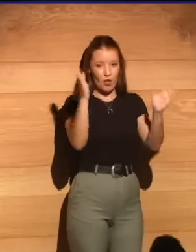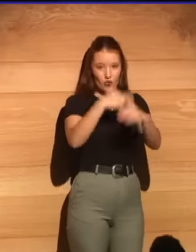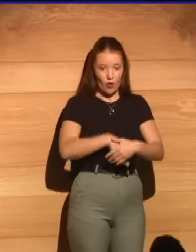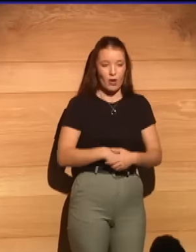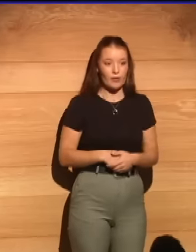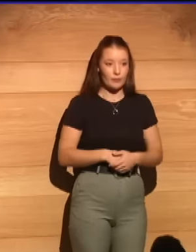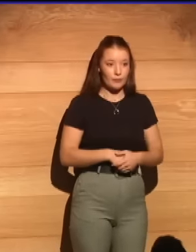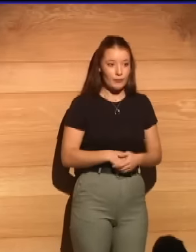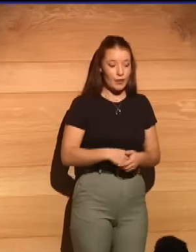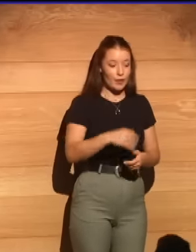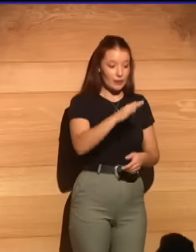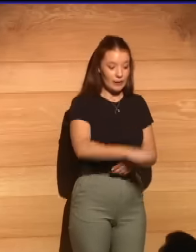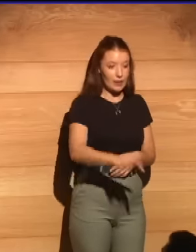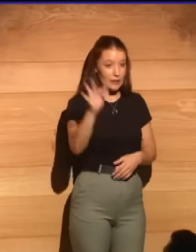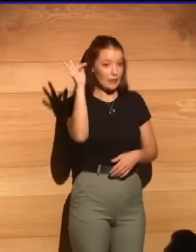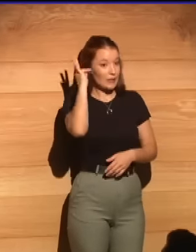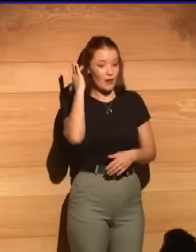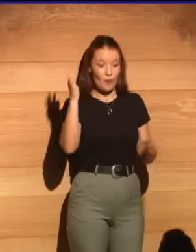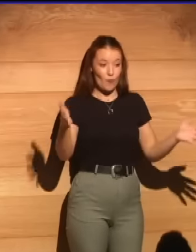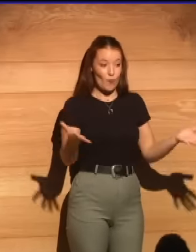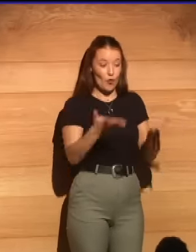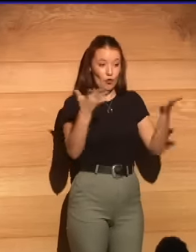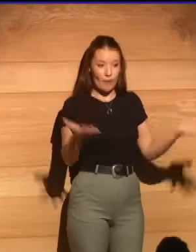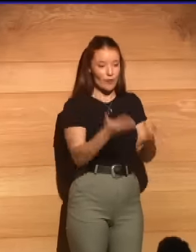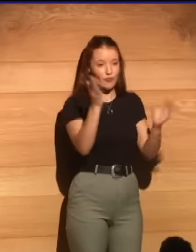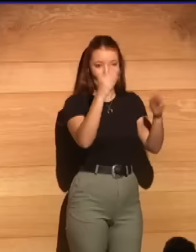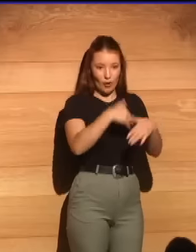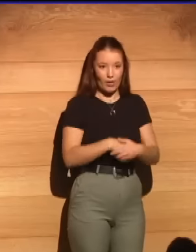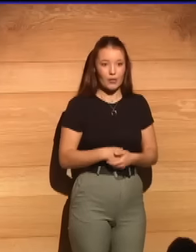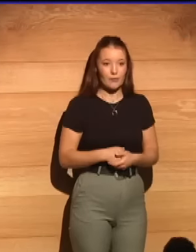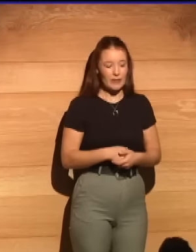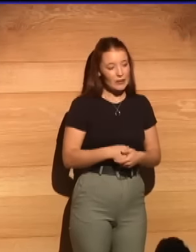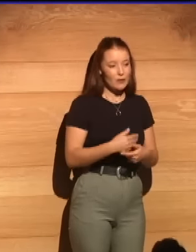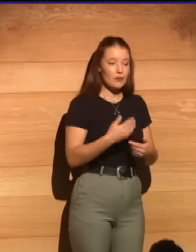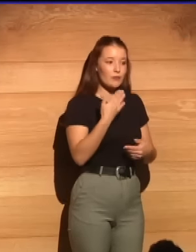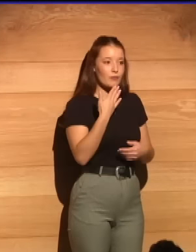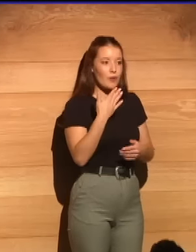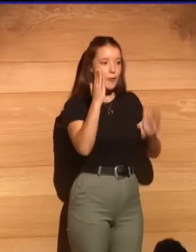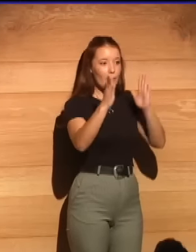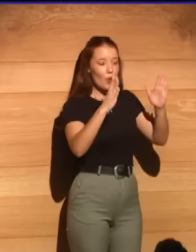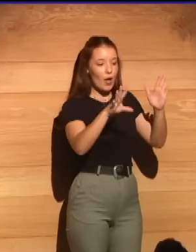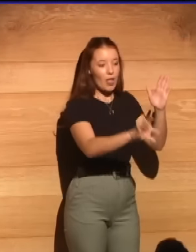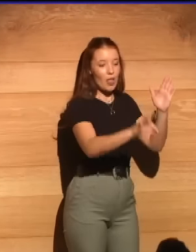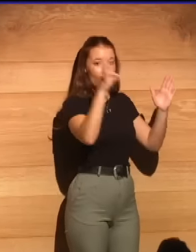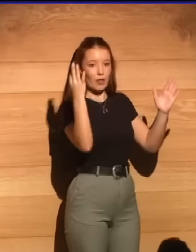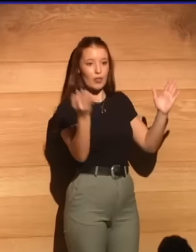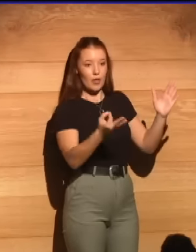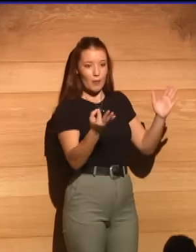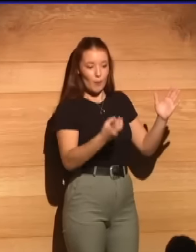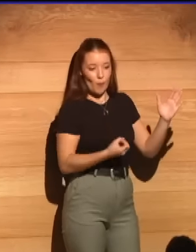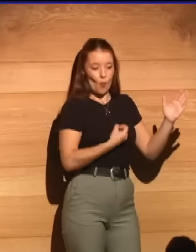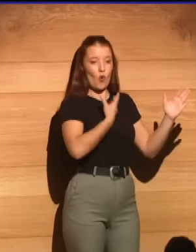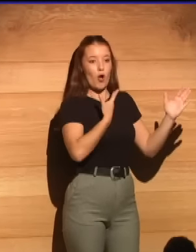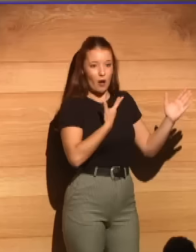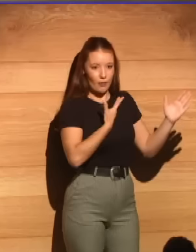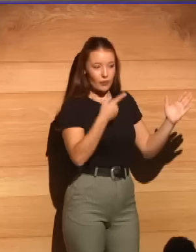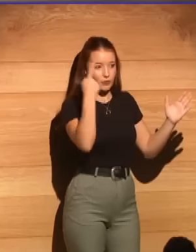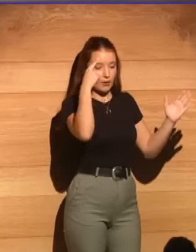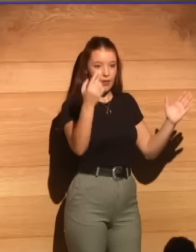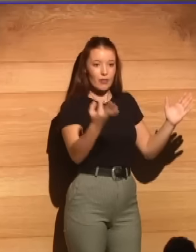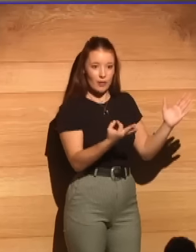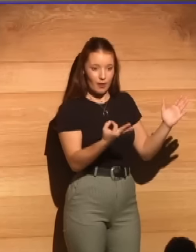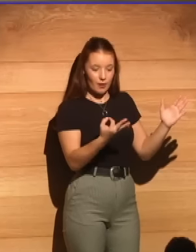entre primaria y secundaria. Cuando tienen de elegir sus itinerarios, pues ahí es donde se caen parte de esas vocaciones técnicas.